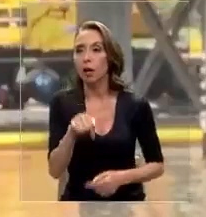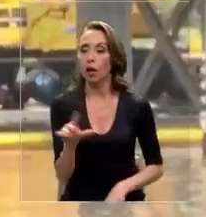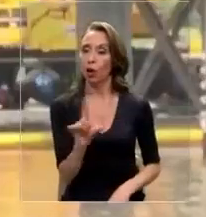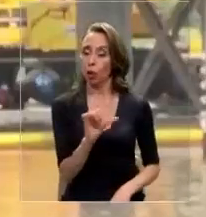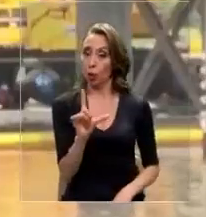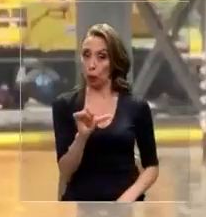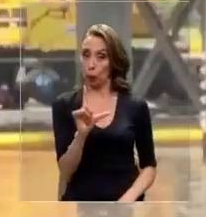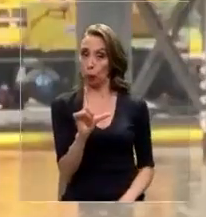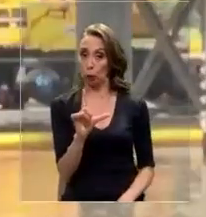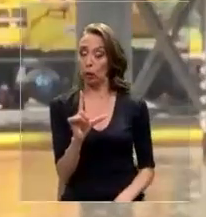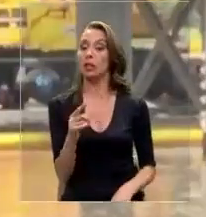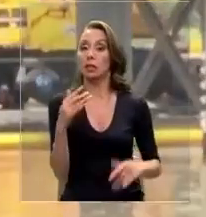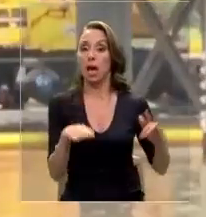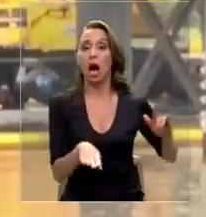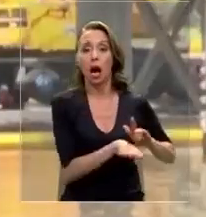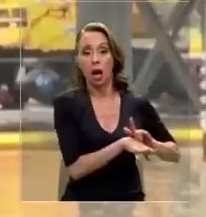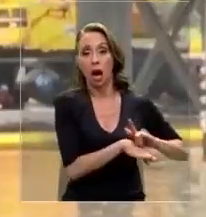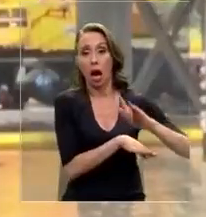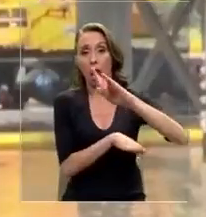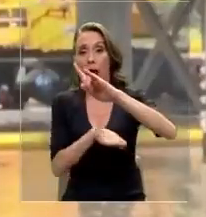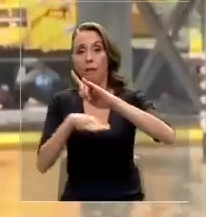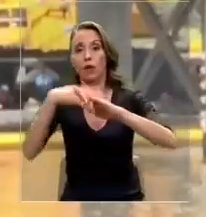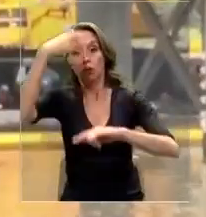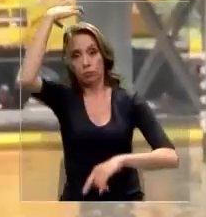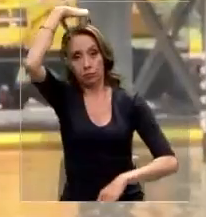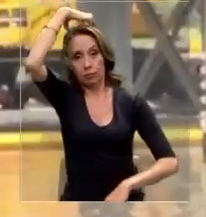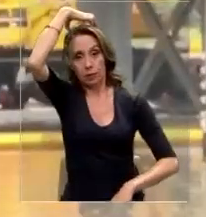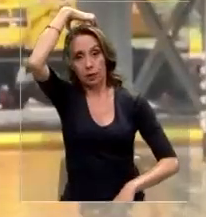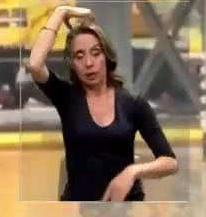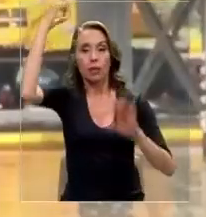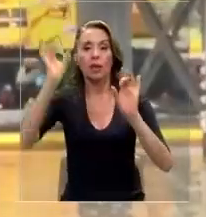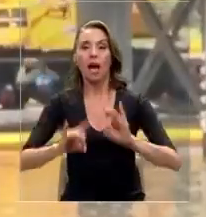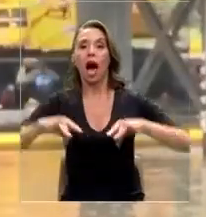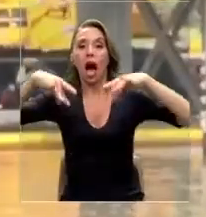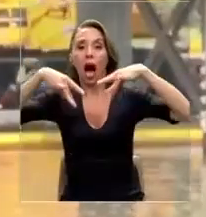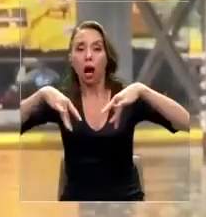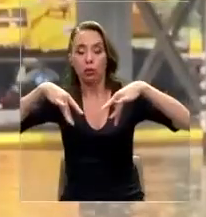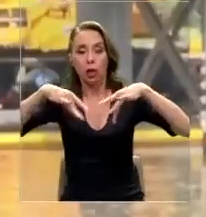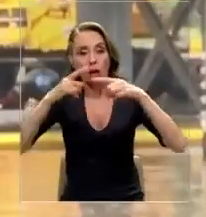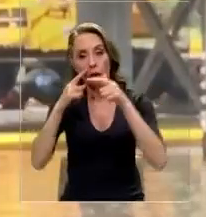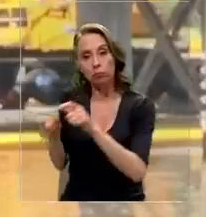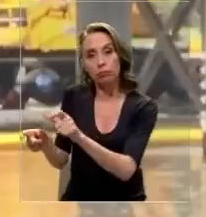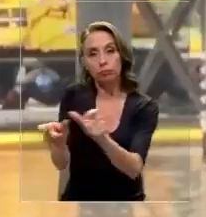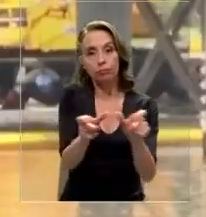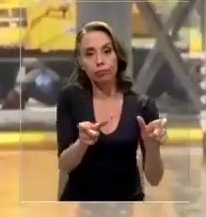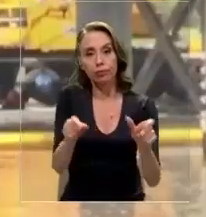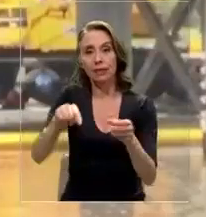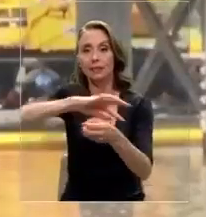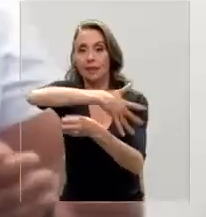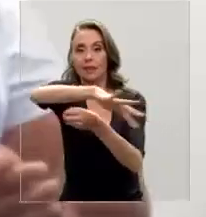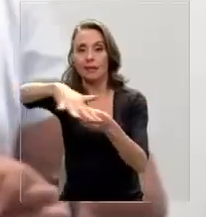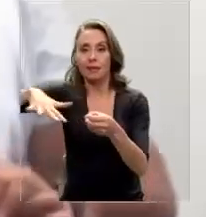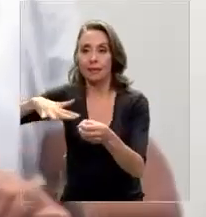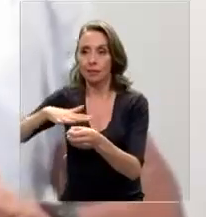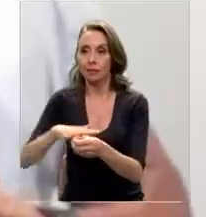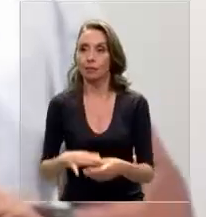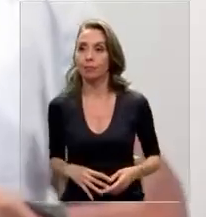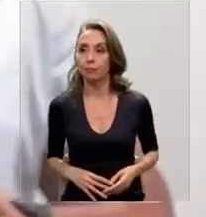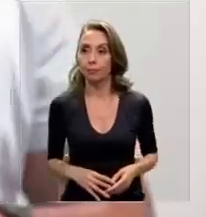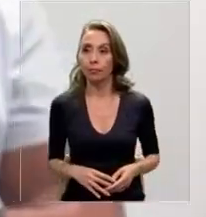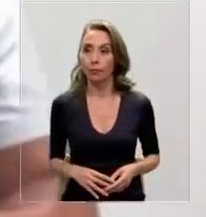Este lunes hemos podido desplegar un avión de la Real Fuerza Australiana para llevar a cabo actividades de vigilancia en el área afectada.